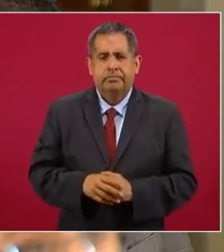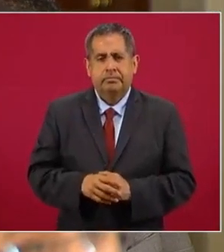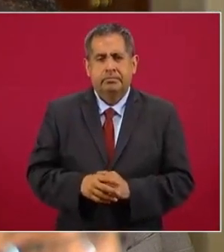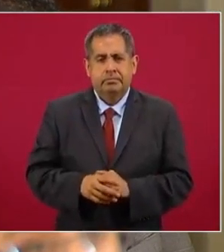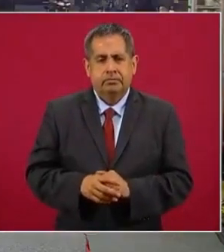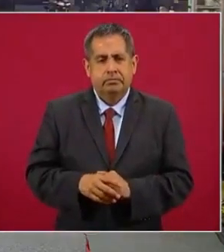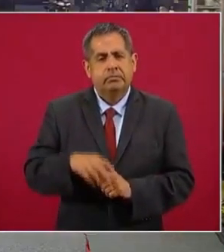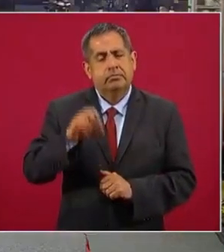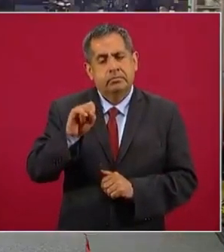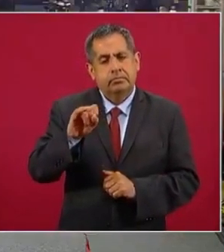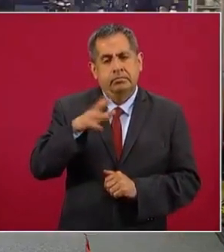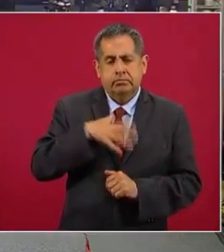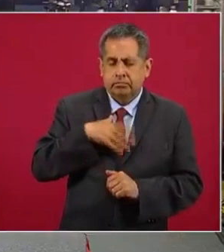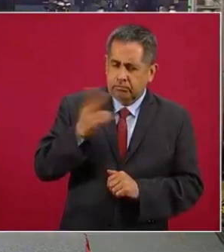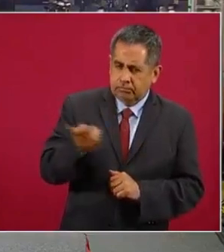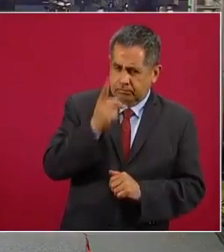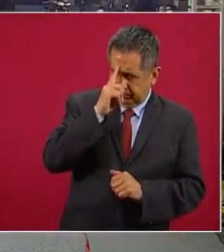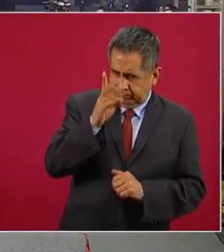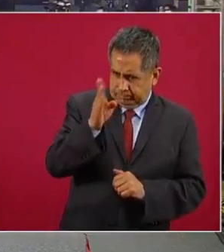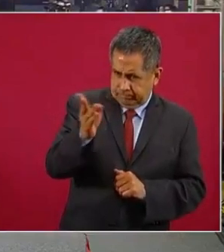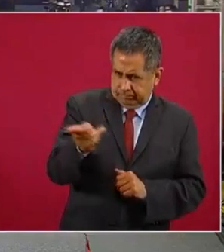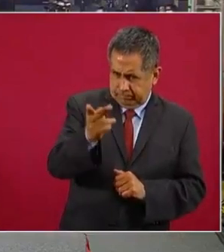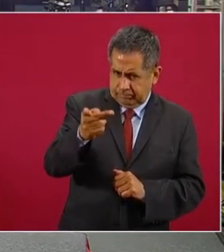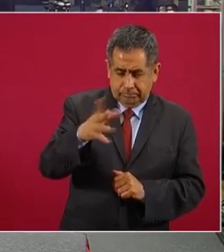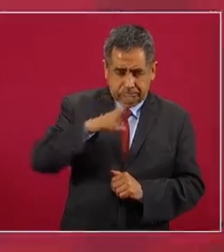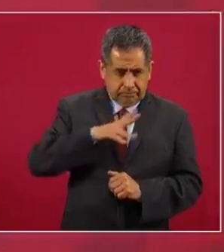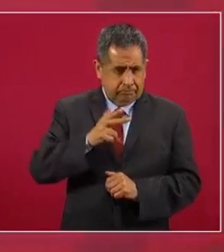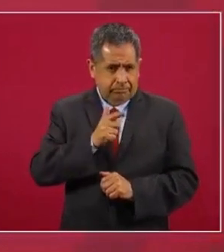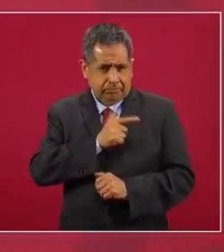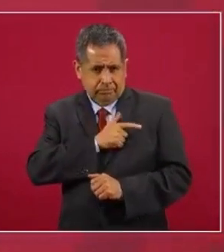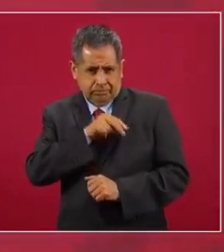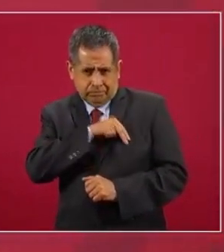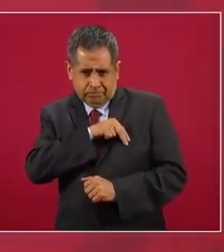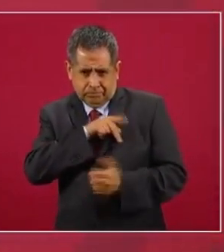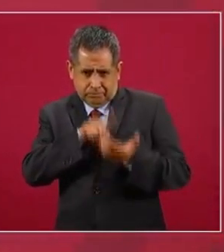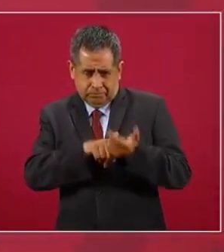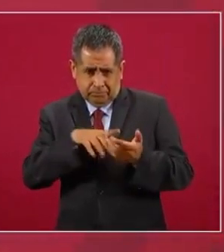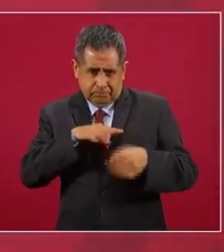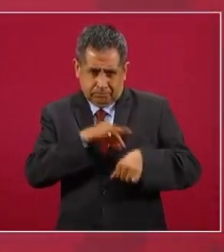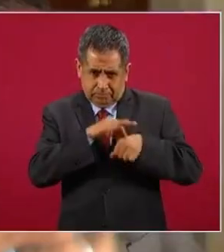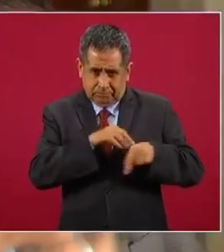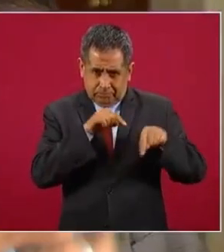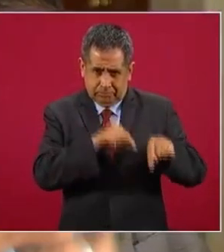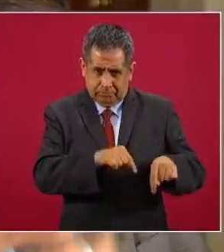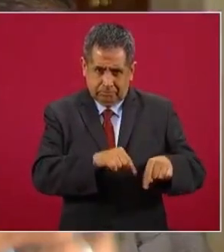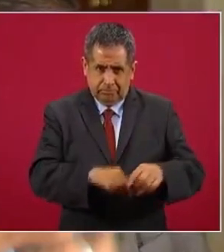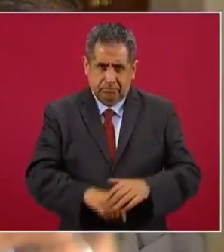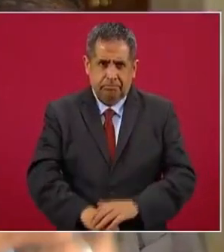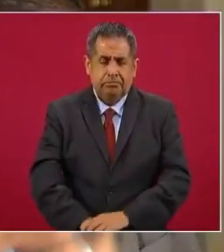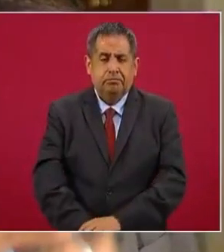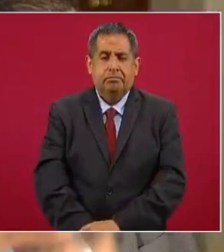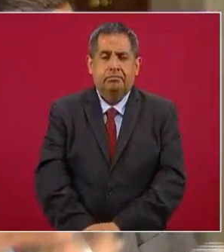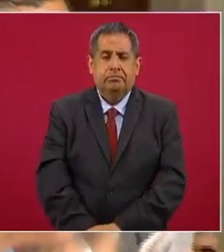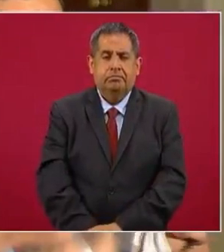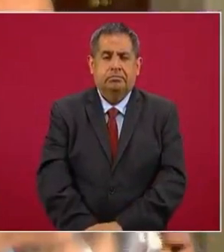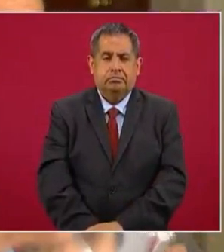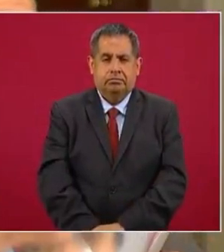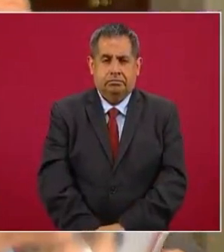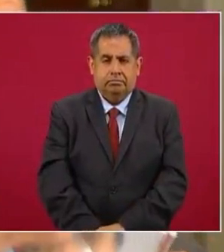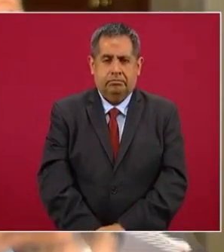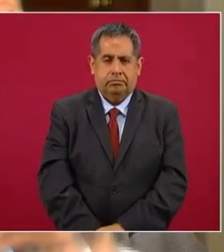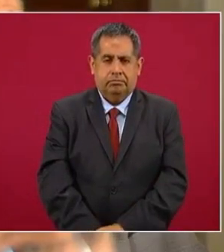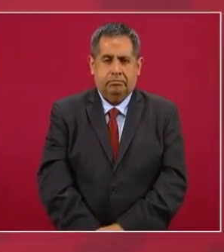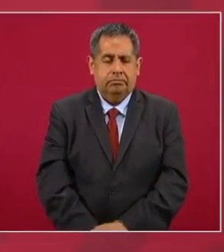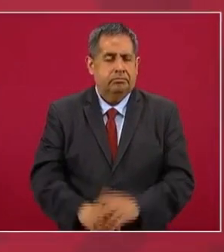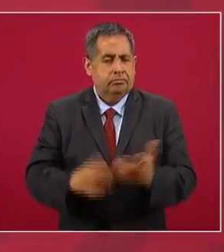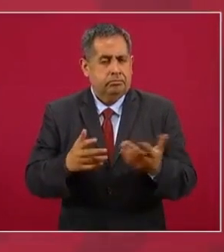Sí, pero yo te pregunto a ti, ¿estuvo la Guardia Nacional? Llegó al último, pero nada más para… no se metió. No